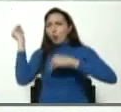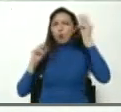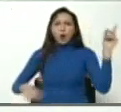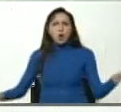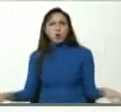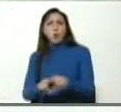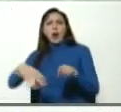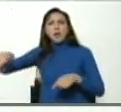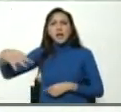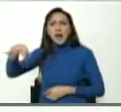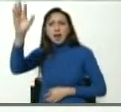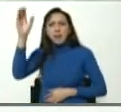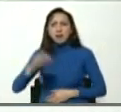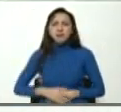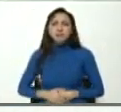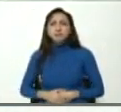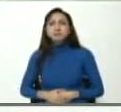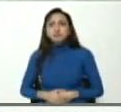ratas